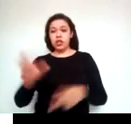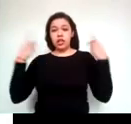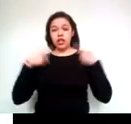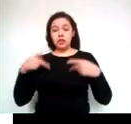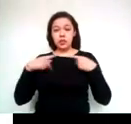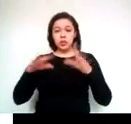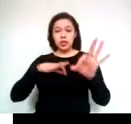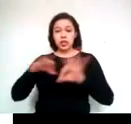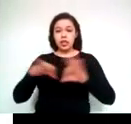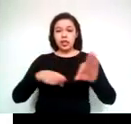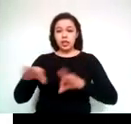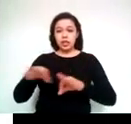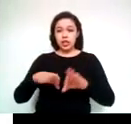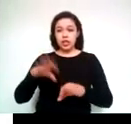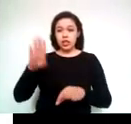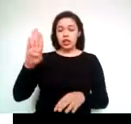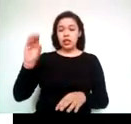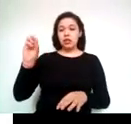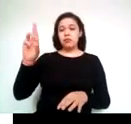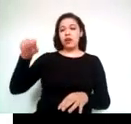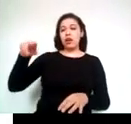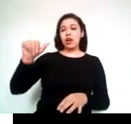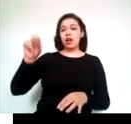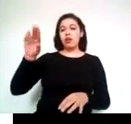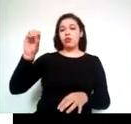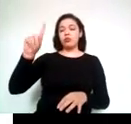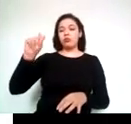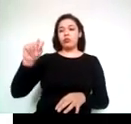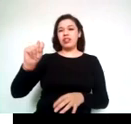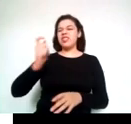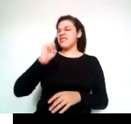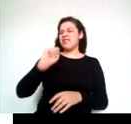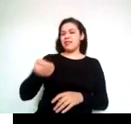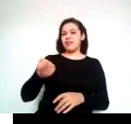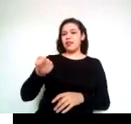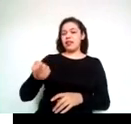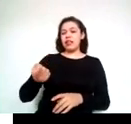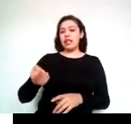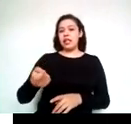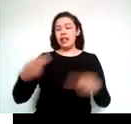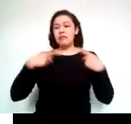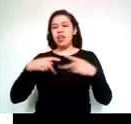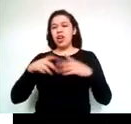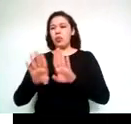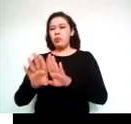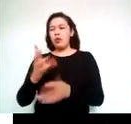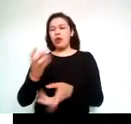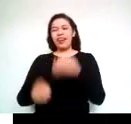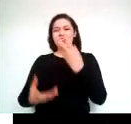padece burnout. Burnout también es conocido como el síndrome del empleado quemado. Y lo